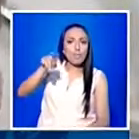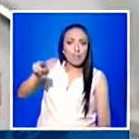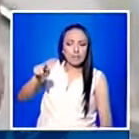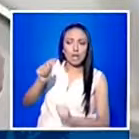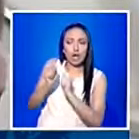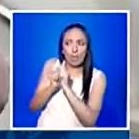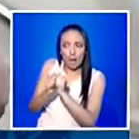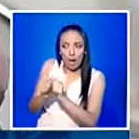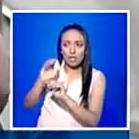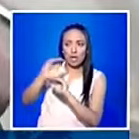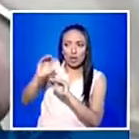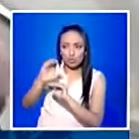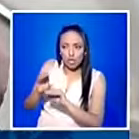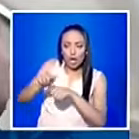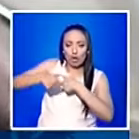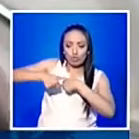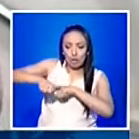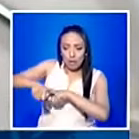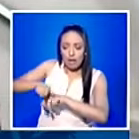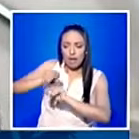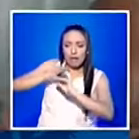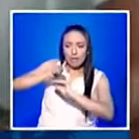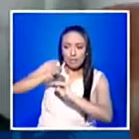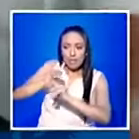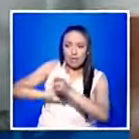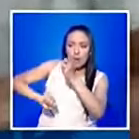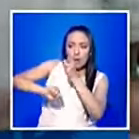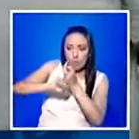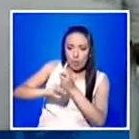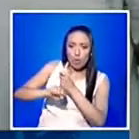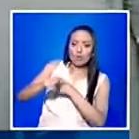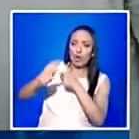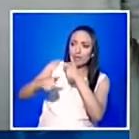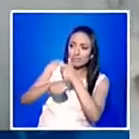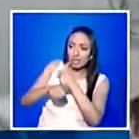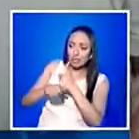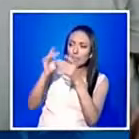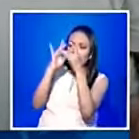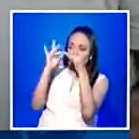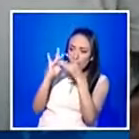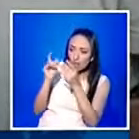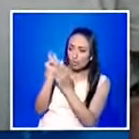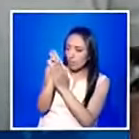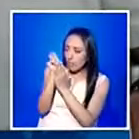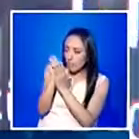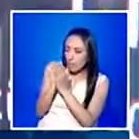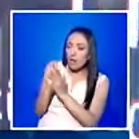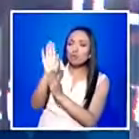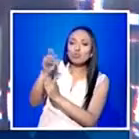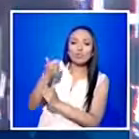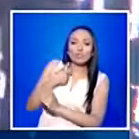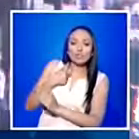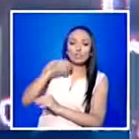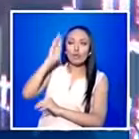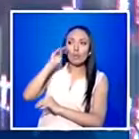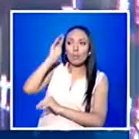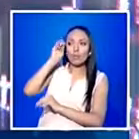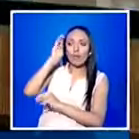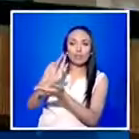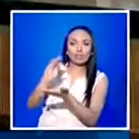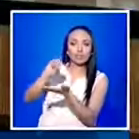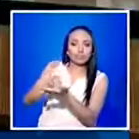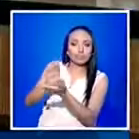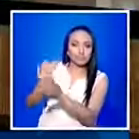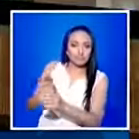que participarán en talleres y tendrán asistencia para elaborar los guiones y luego producir sus cortos con equipos